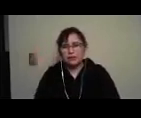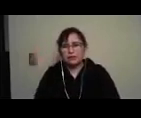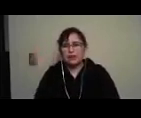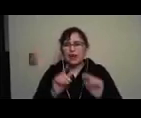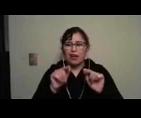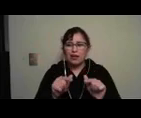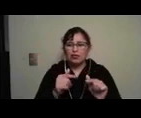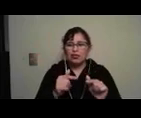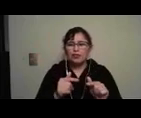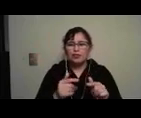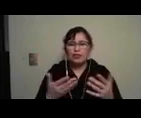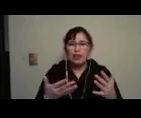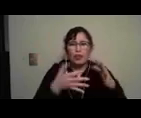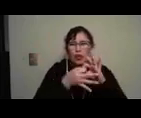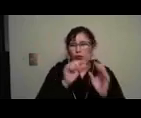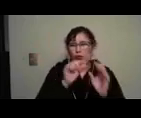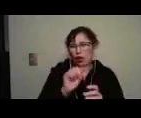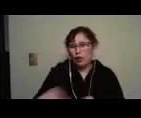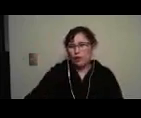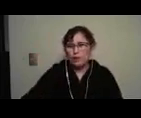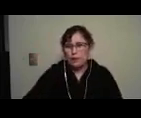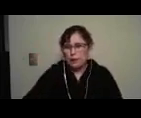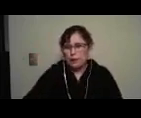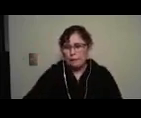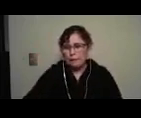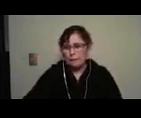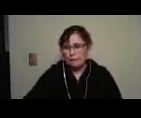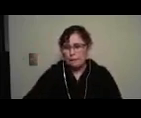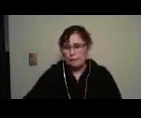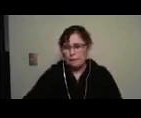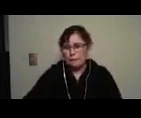amparado un poco por los reportes que entrega